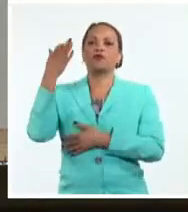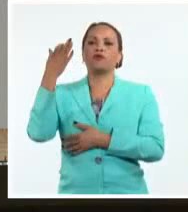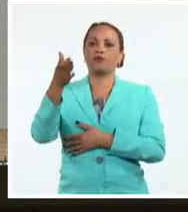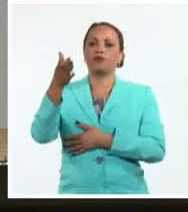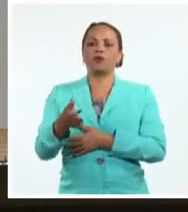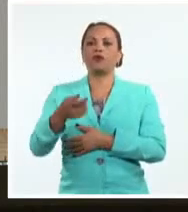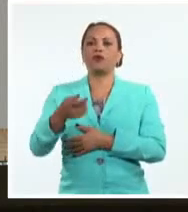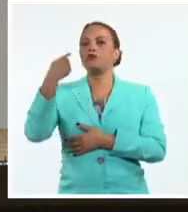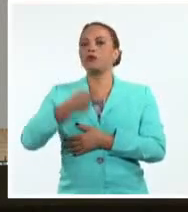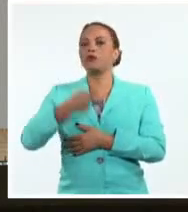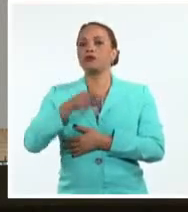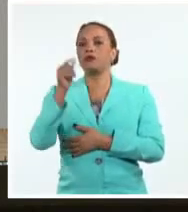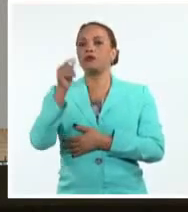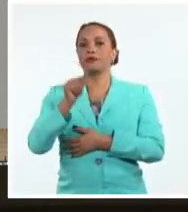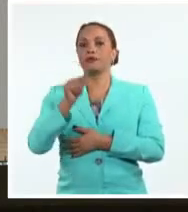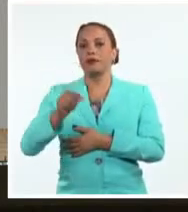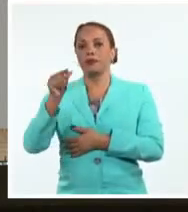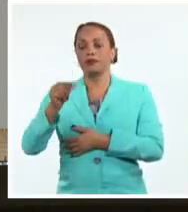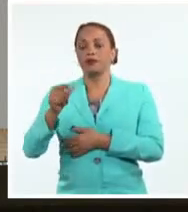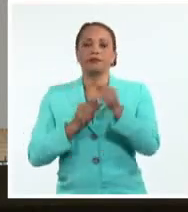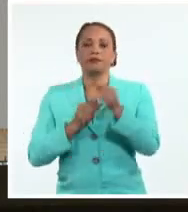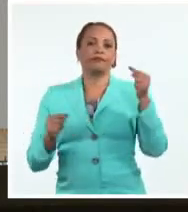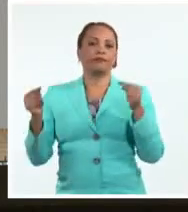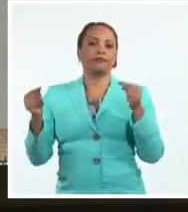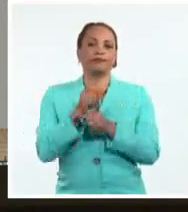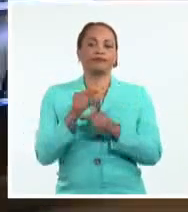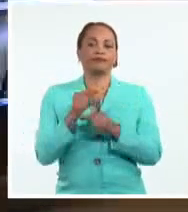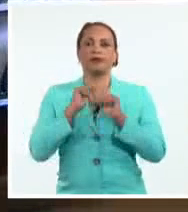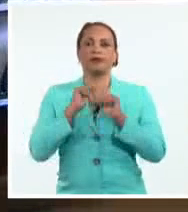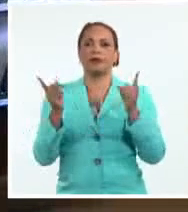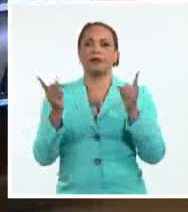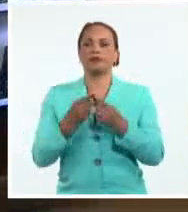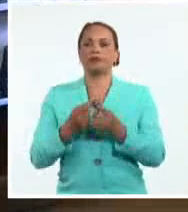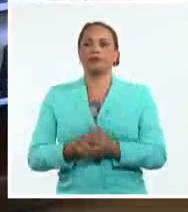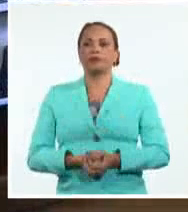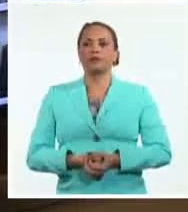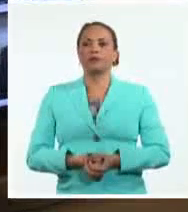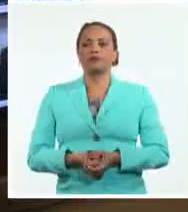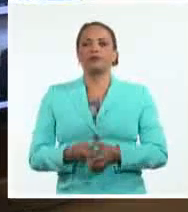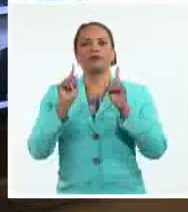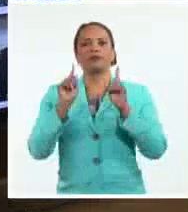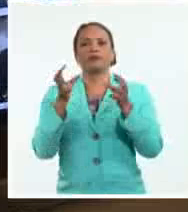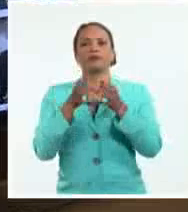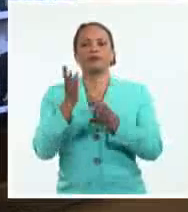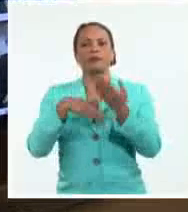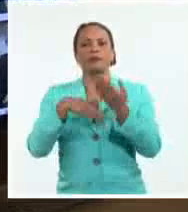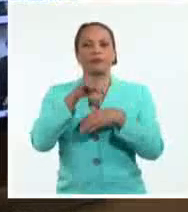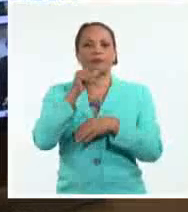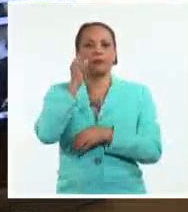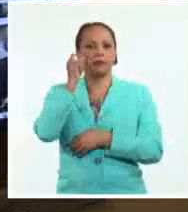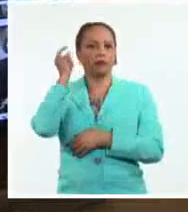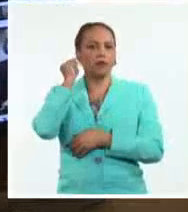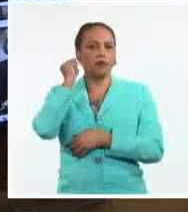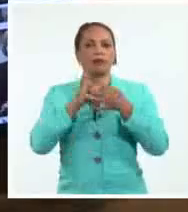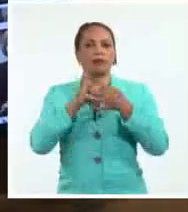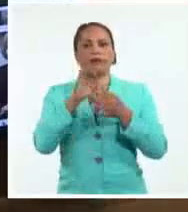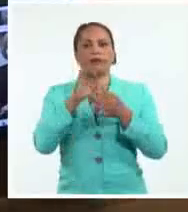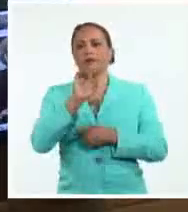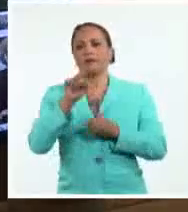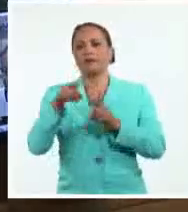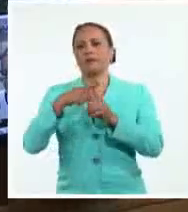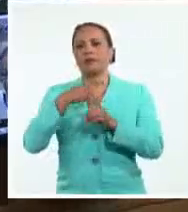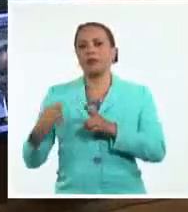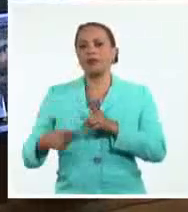derecho humano fundamental para todos. La reunión de ministras y ministros del G77 Machina fue un espacio